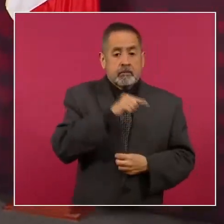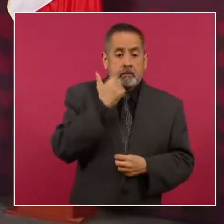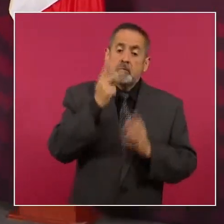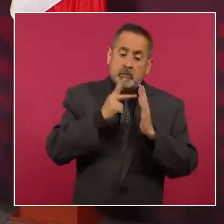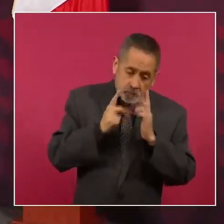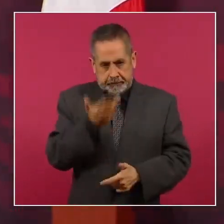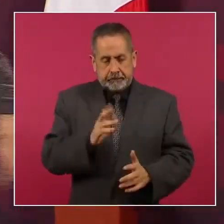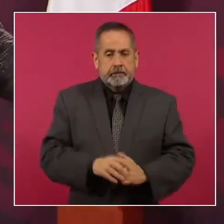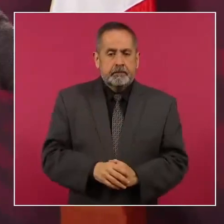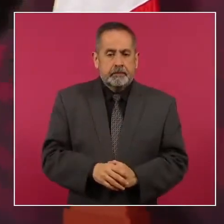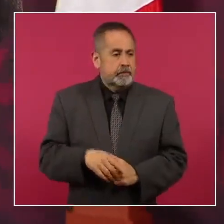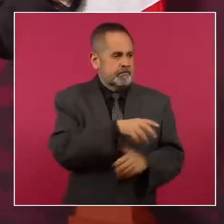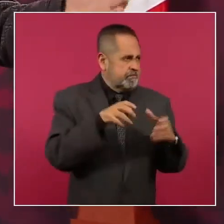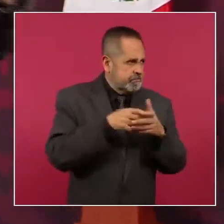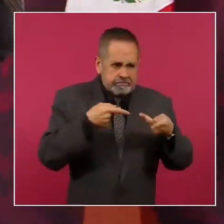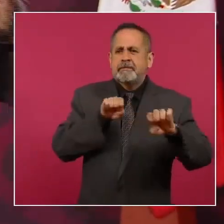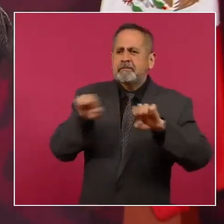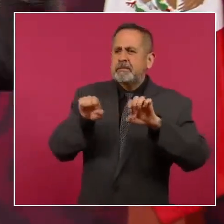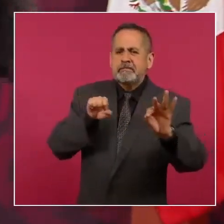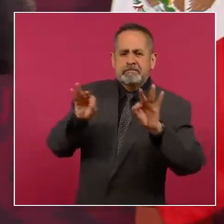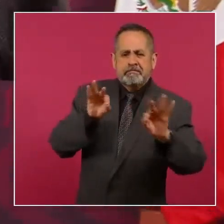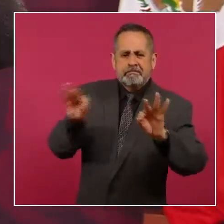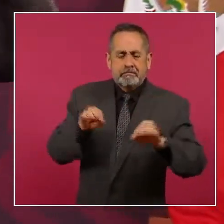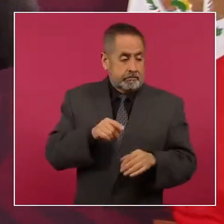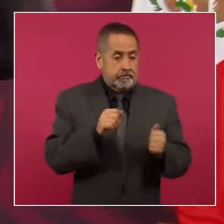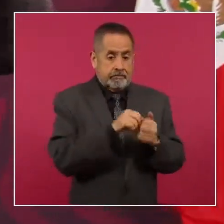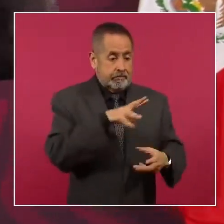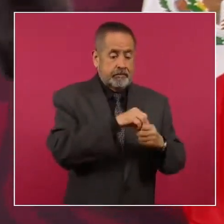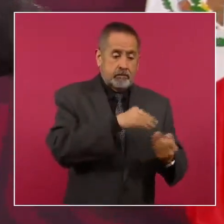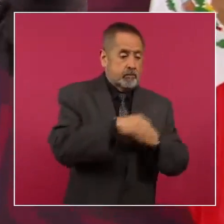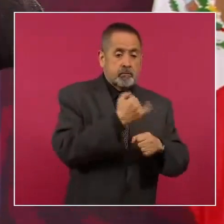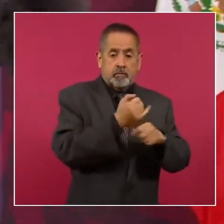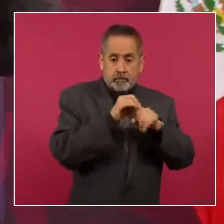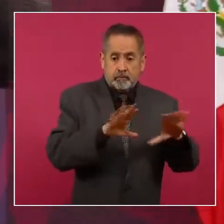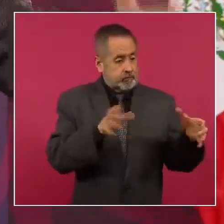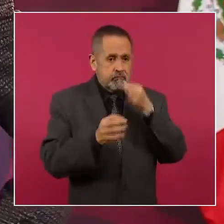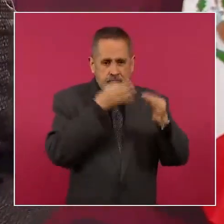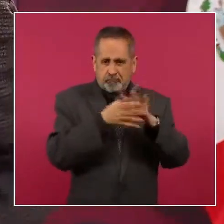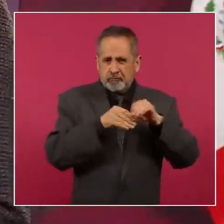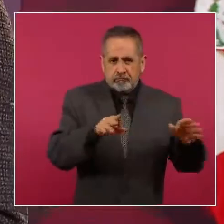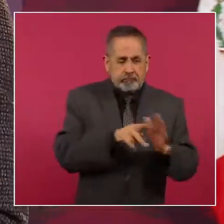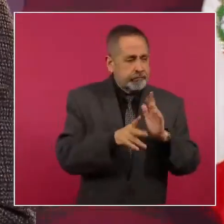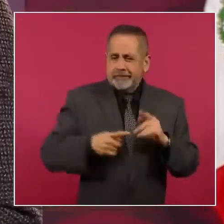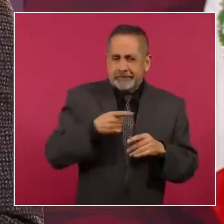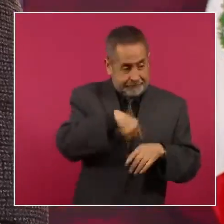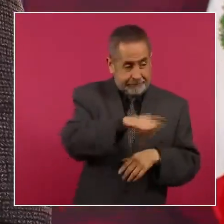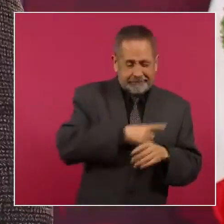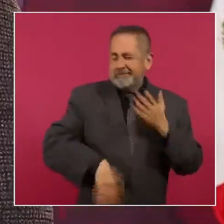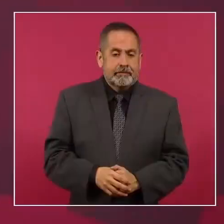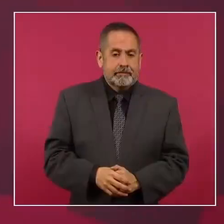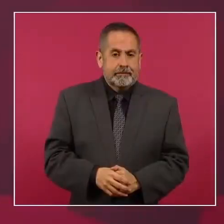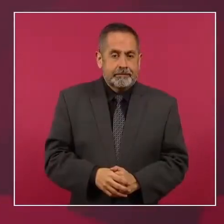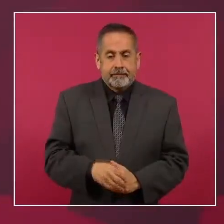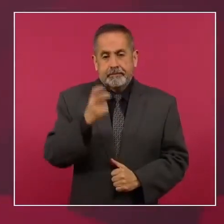sus reales, tienen una campaña mediática, es decir, con el apoyo de todos los medios de información convencionales para atacarnos por cualquier